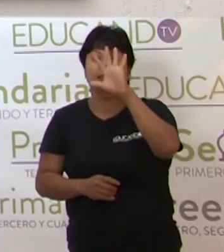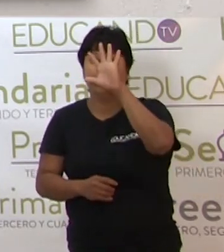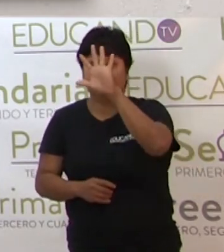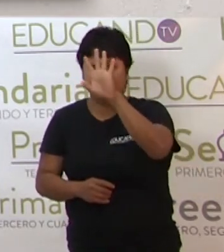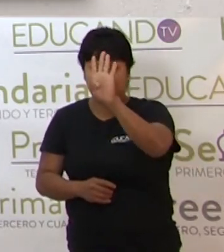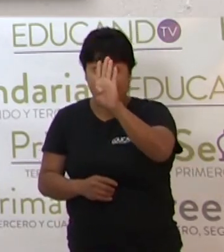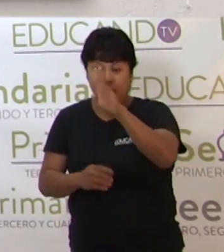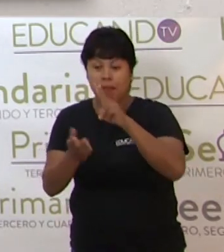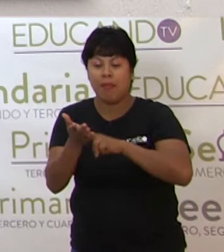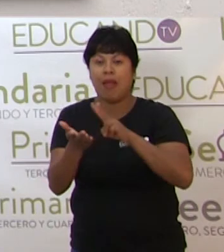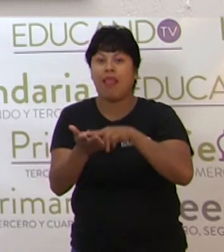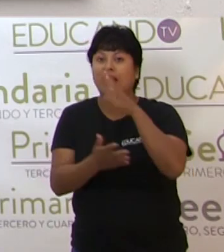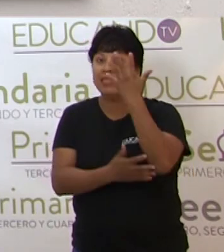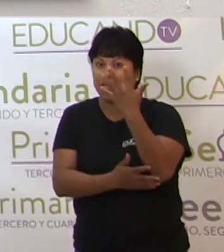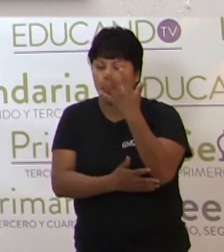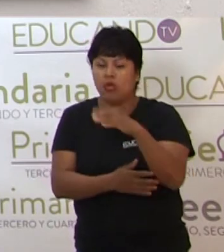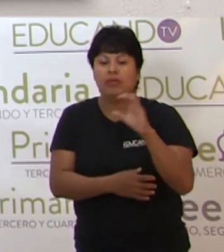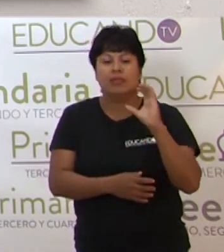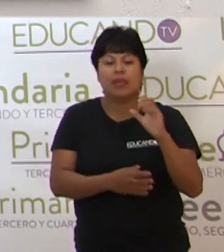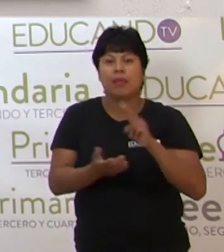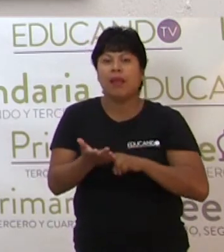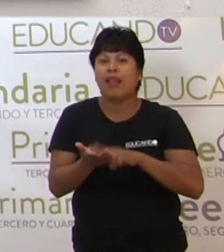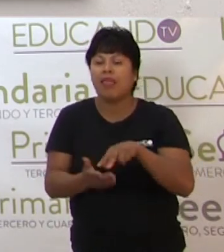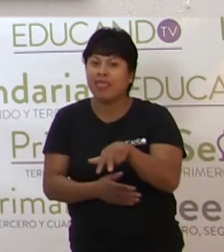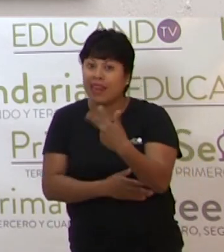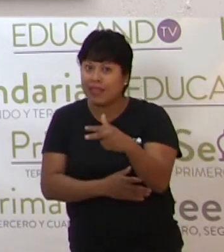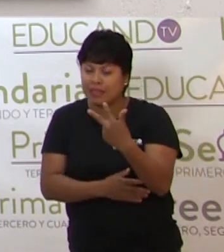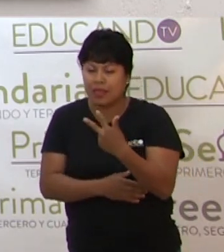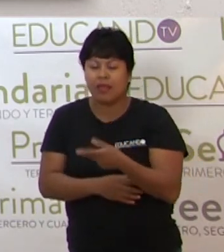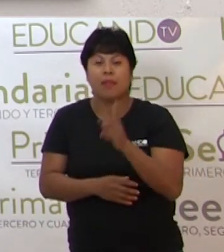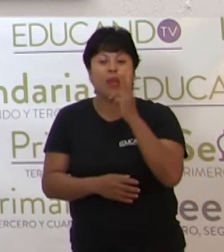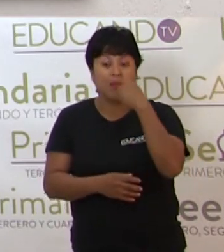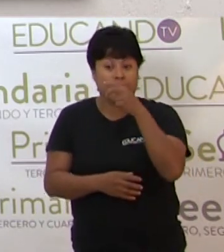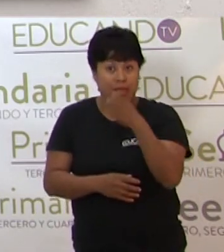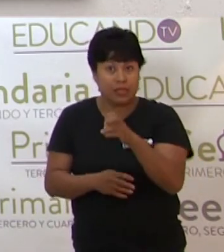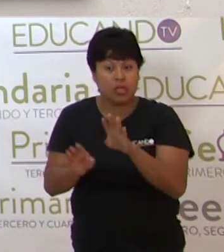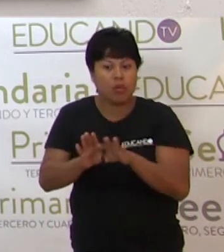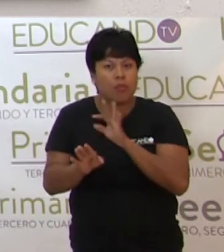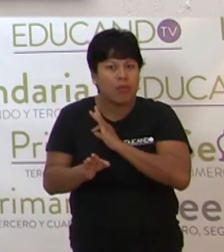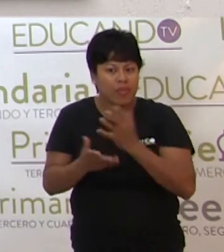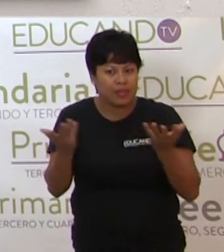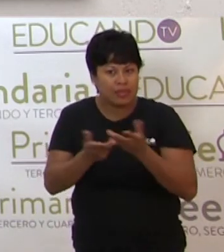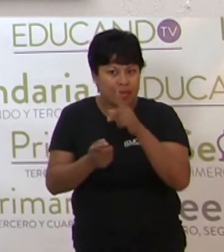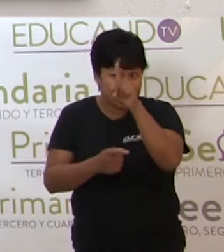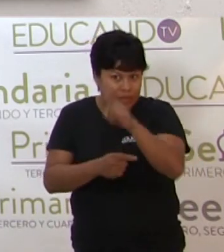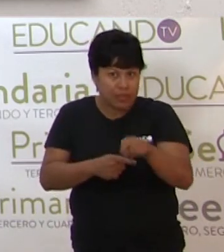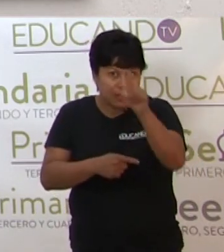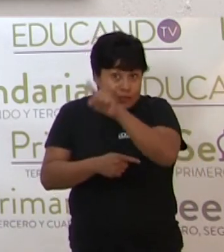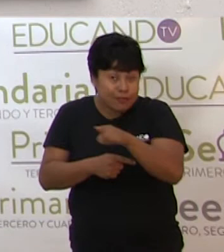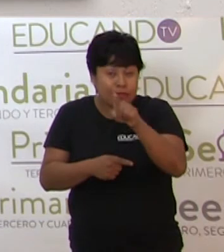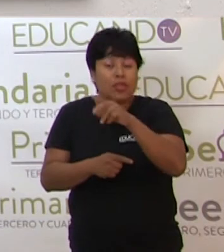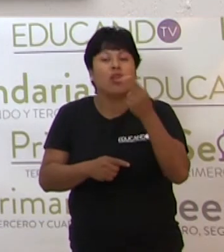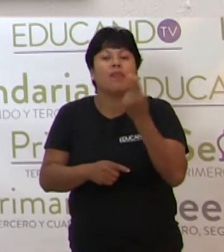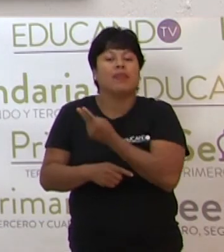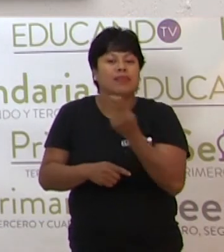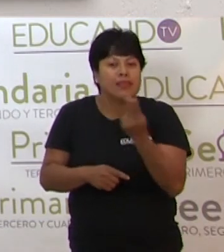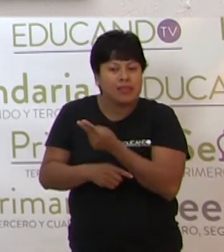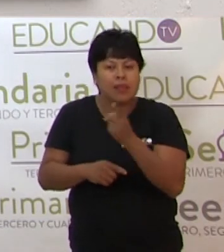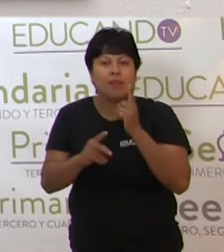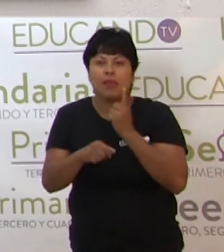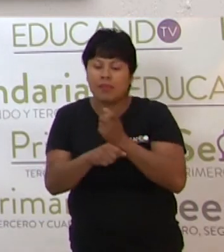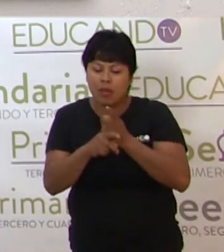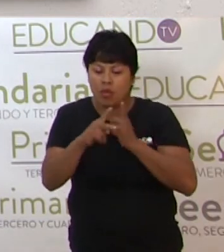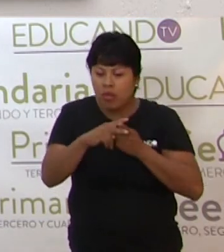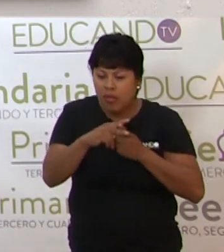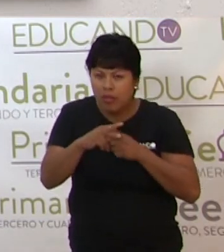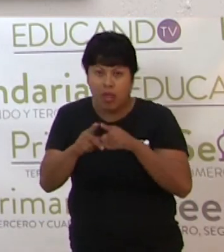5, ¿sí?, y C vale 13. Pero para poder definir estas funciones es necesario que